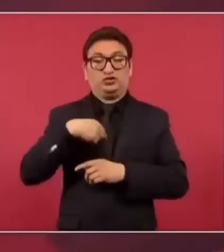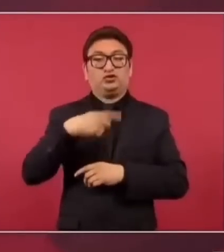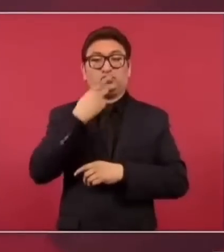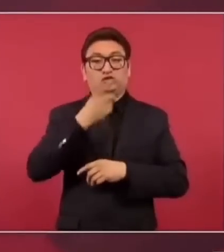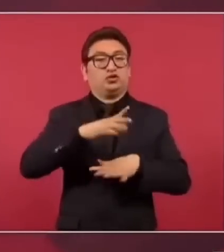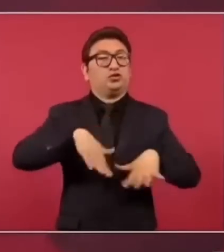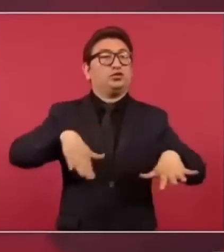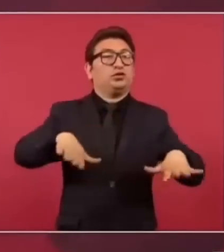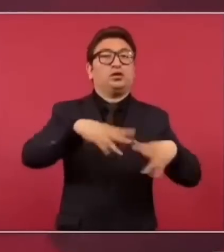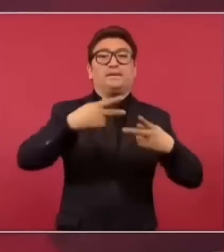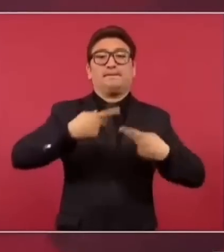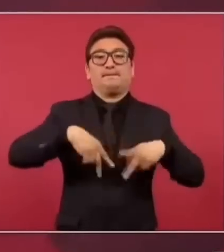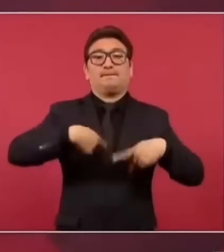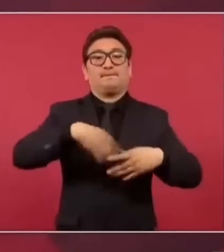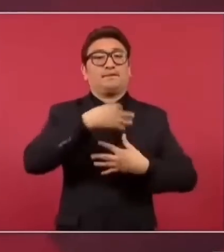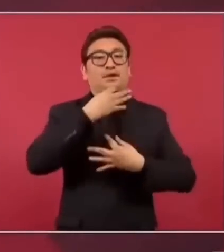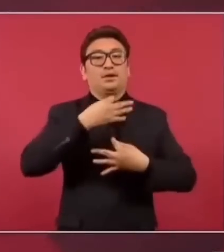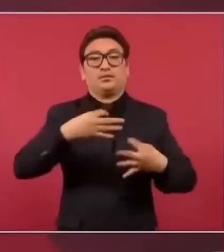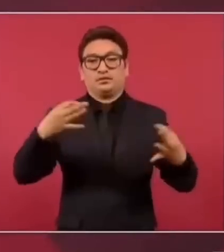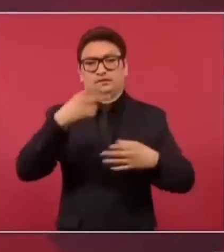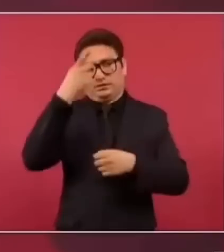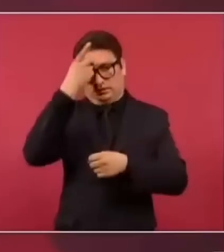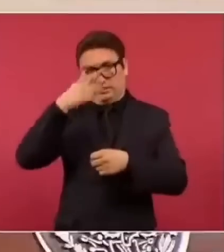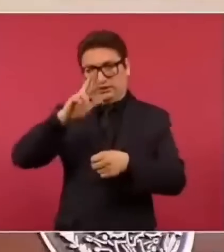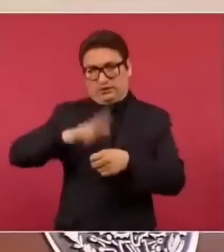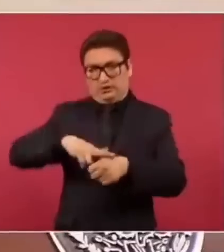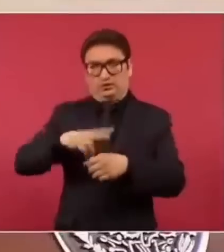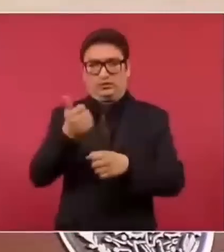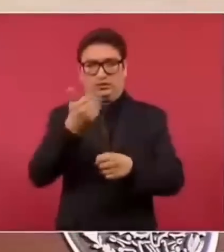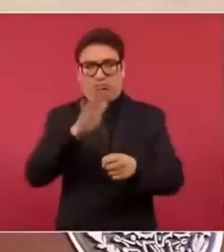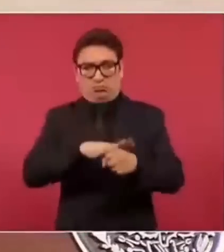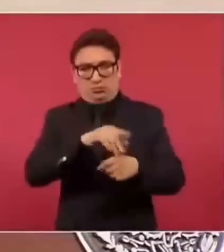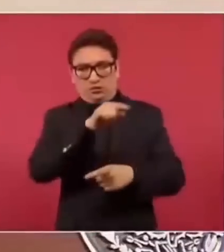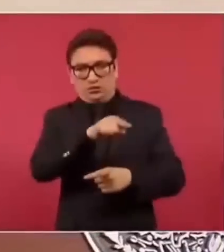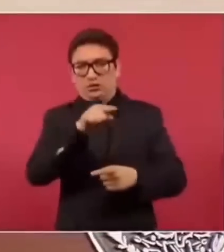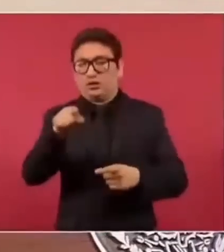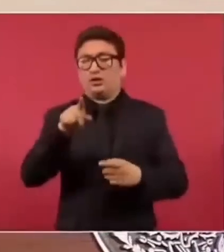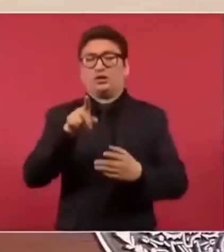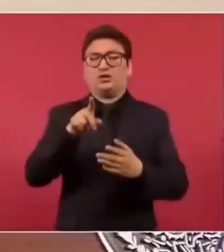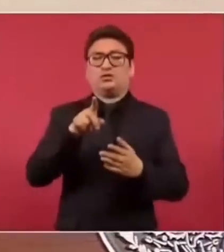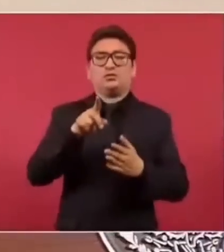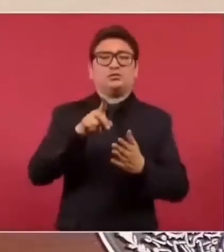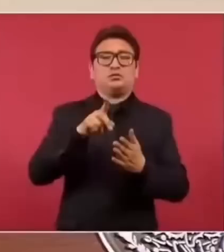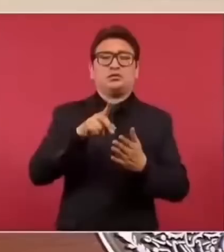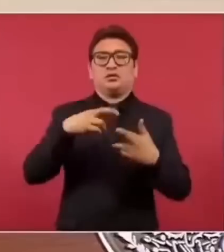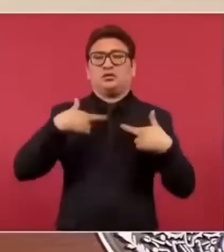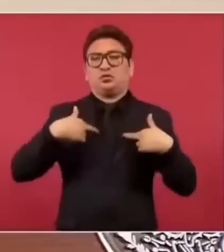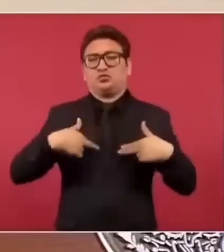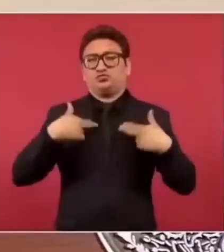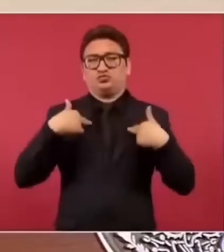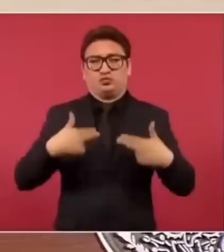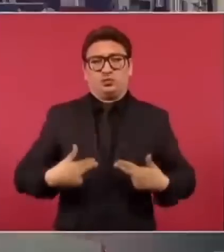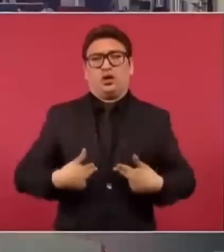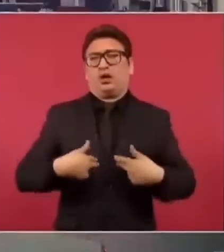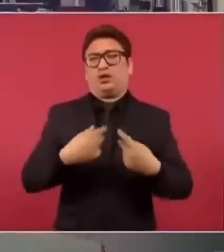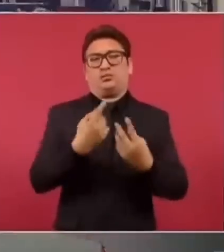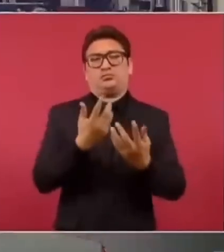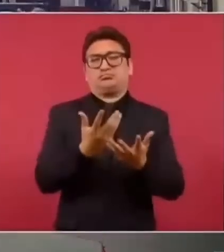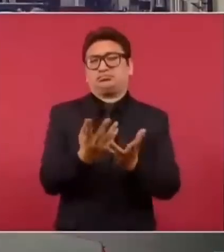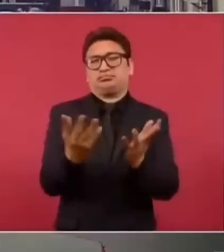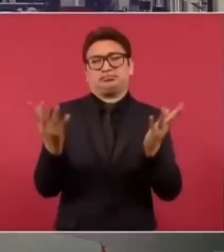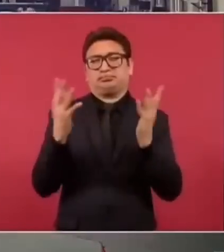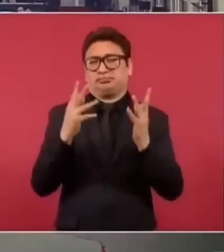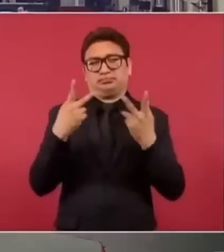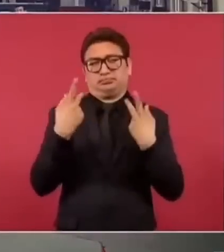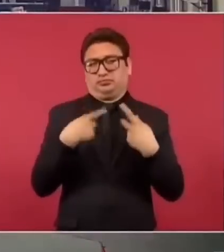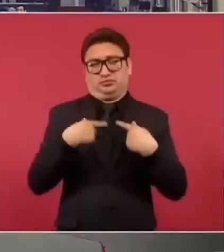estaban, director administrativo, derechos, recursos humanos y todos los que componían la